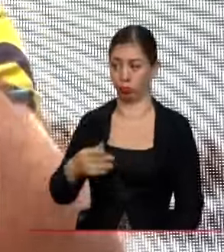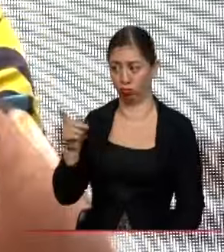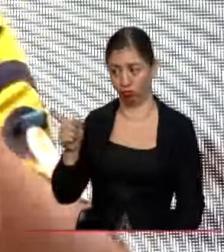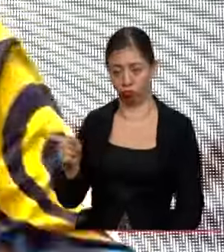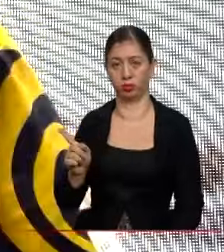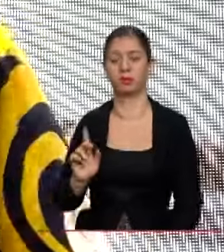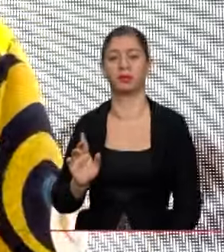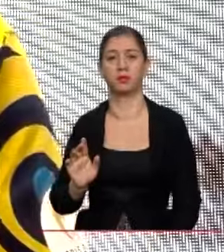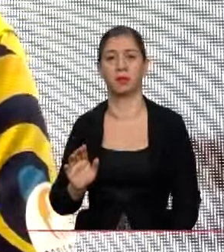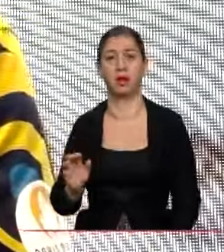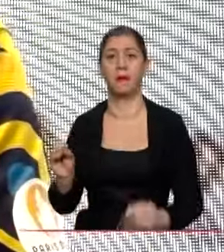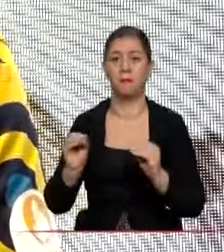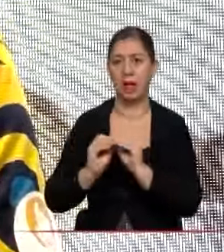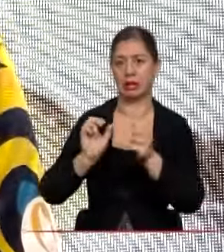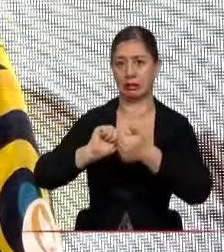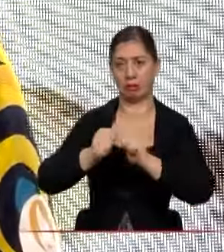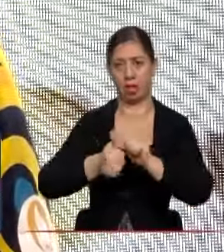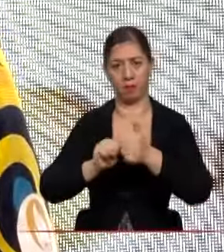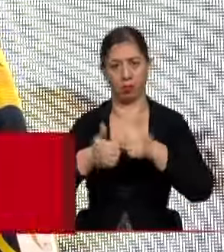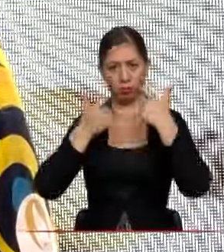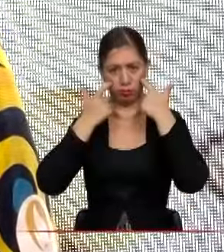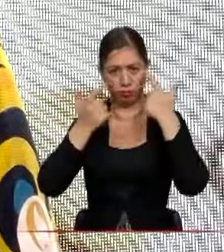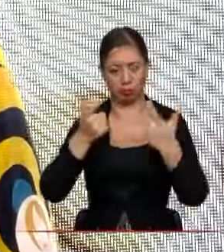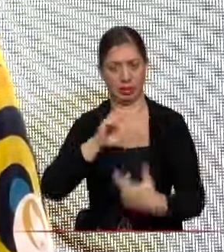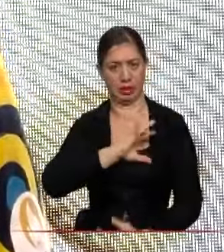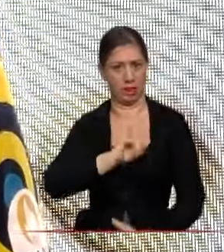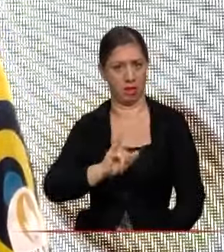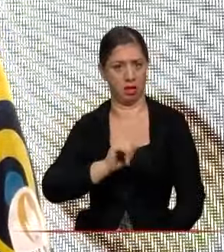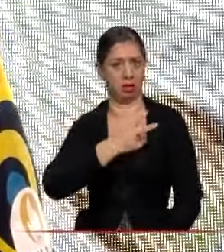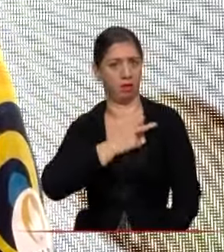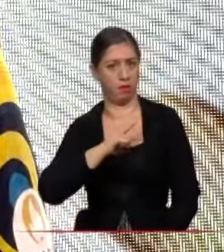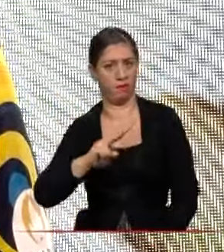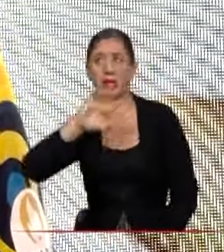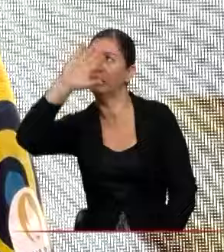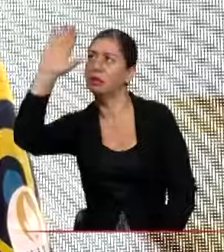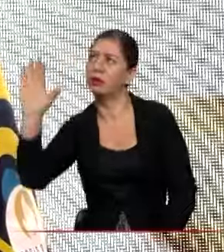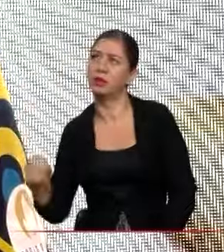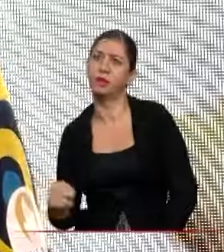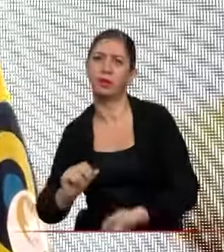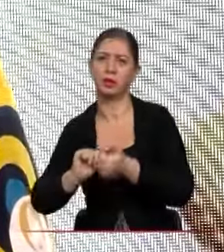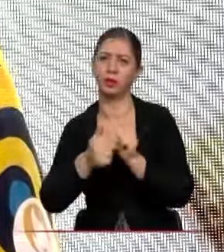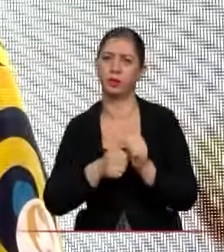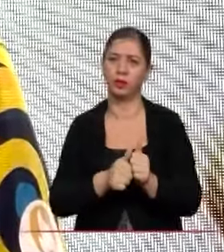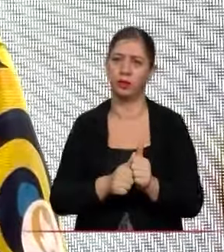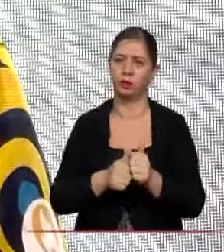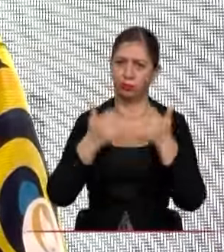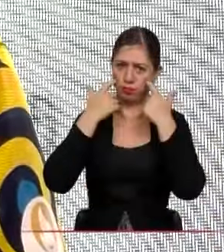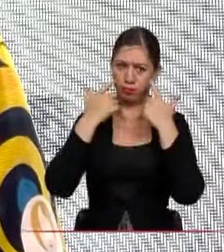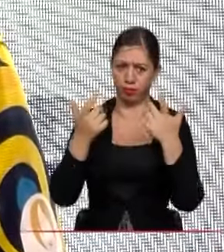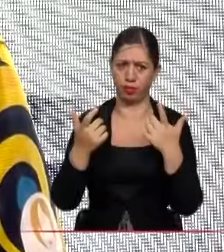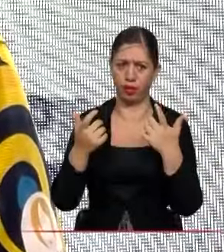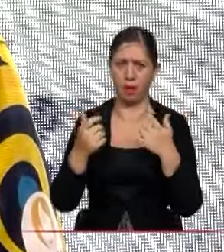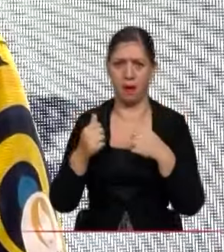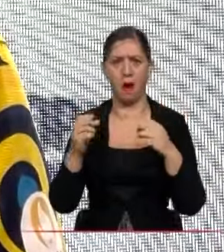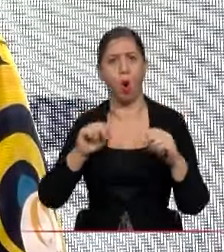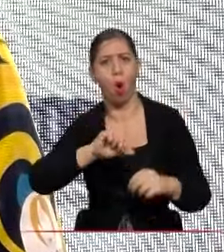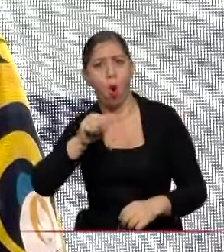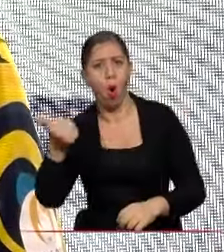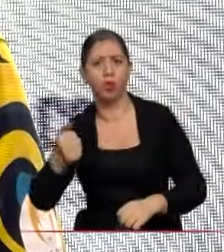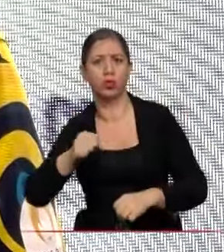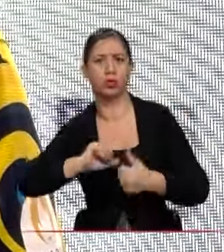ilustres, insignia de Cali, del Valle del Cauca y del Pacífico, ¿se está gestando, Faiber, algunos deportistas